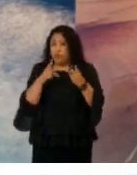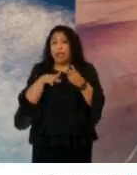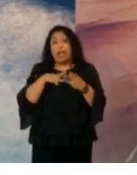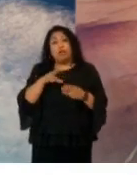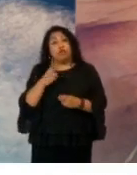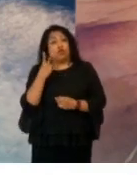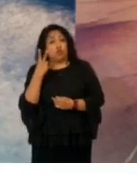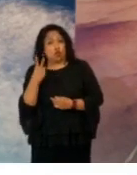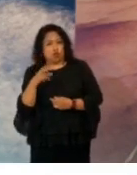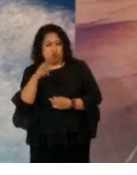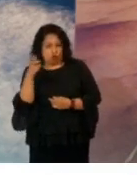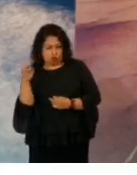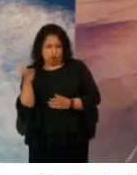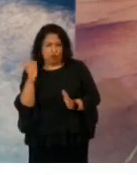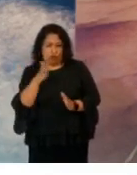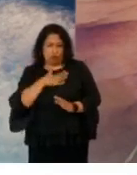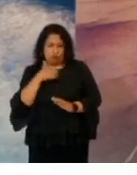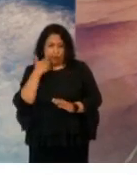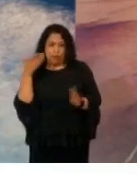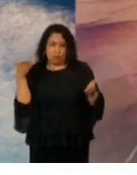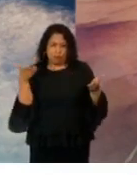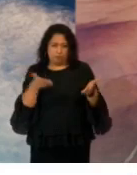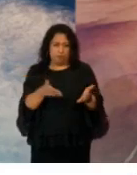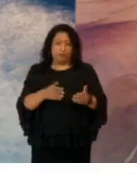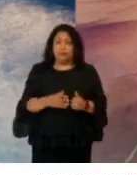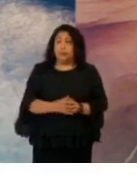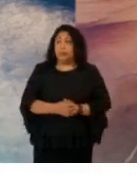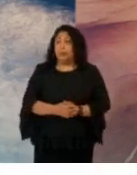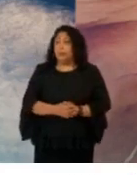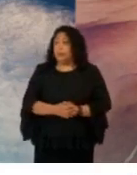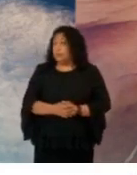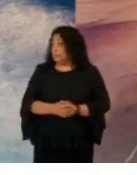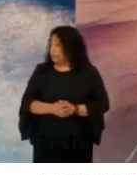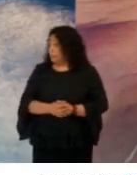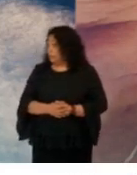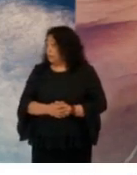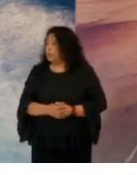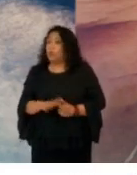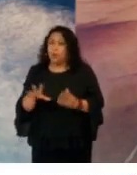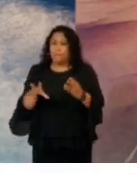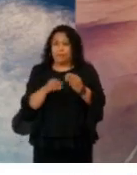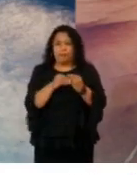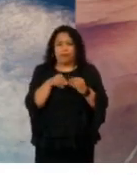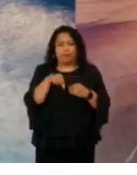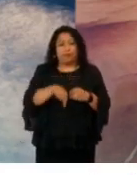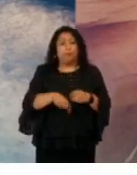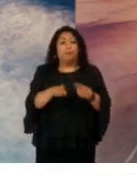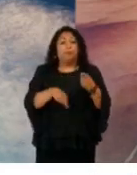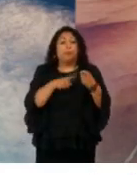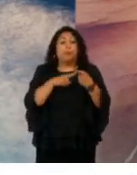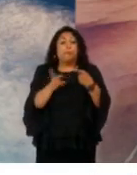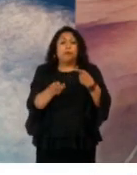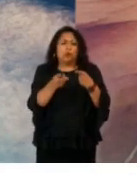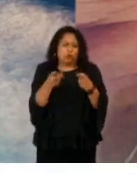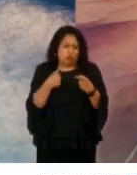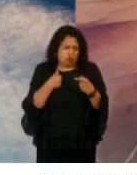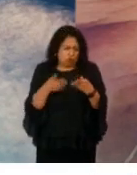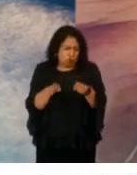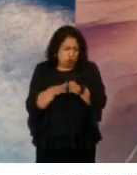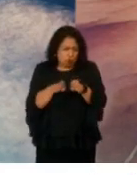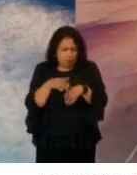dos en particular que quiero presentarles porque creo que complementan la discusión. La primera es cómo le hacemos